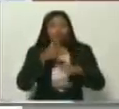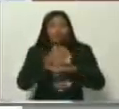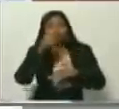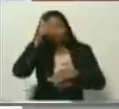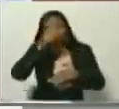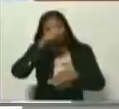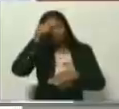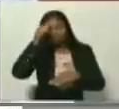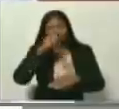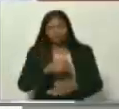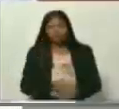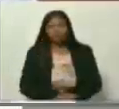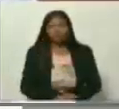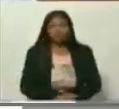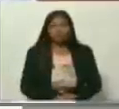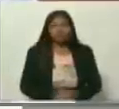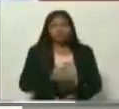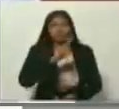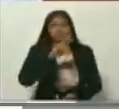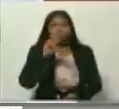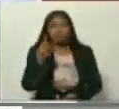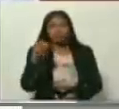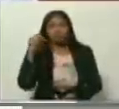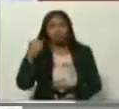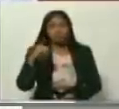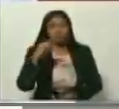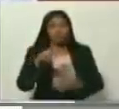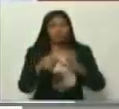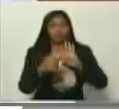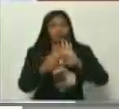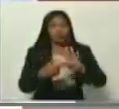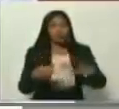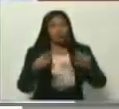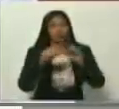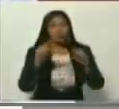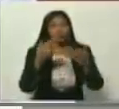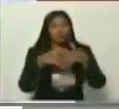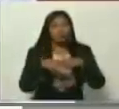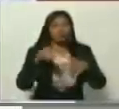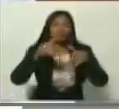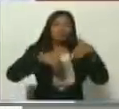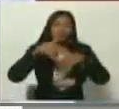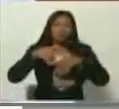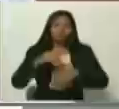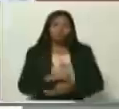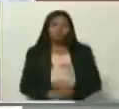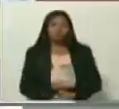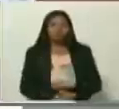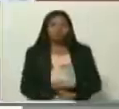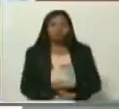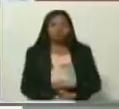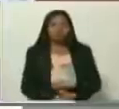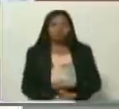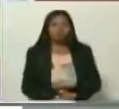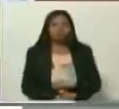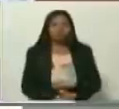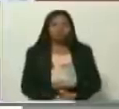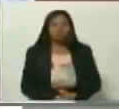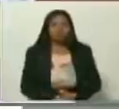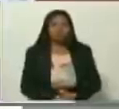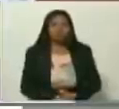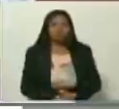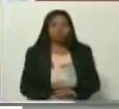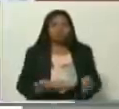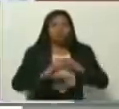domingo 21 de noviembre a expresarse a través del voto. Y es precisamente lo que